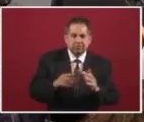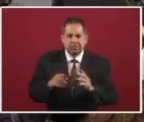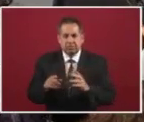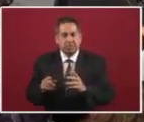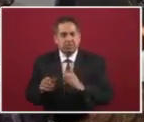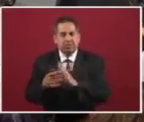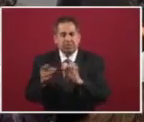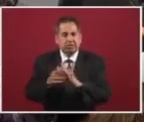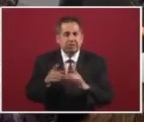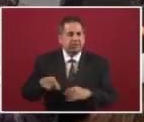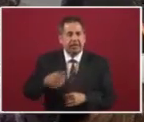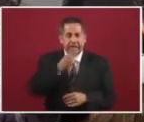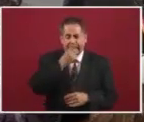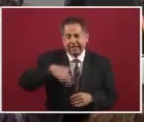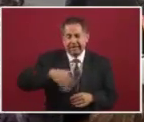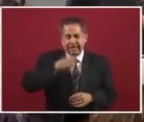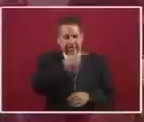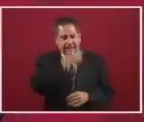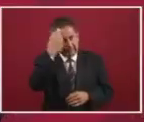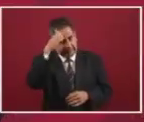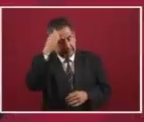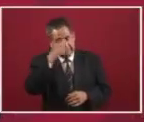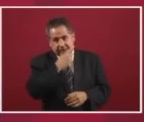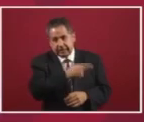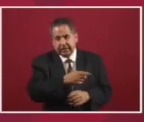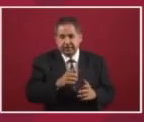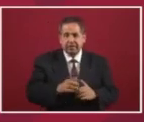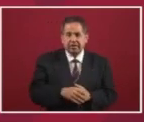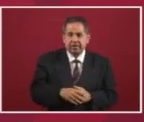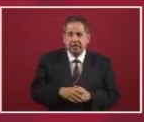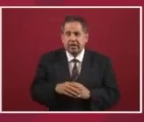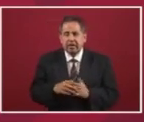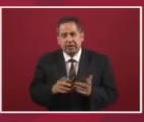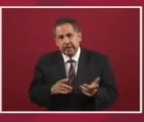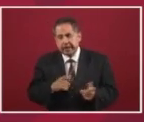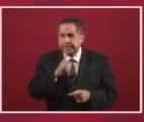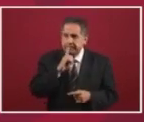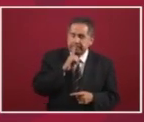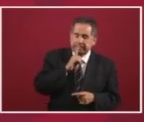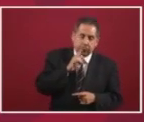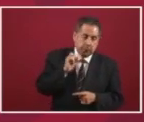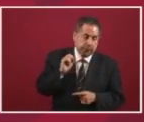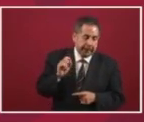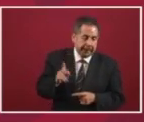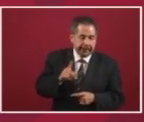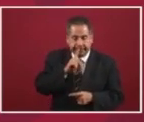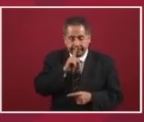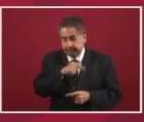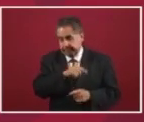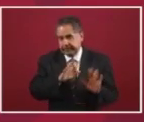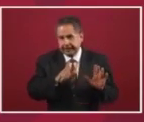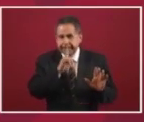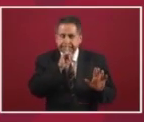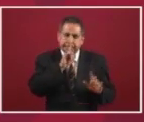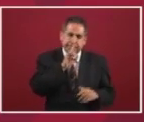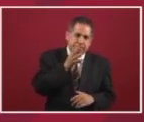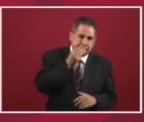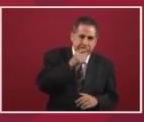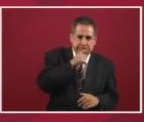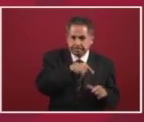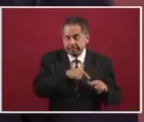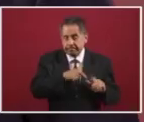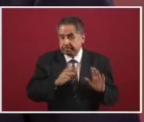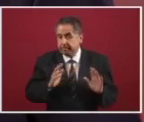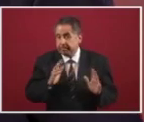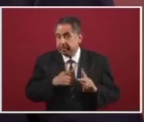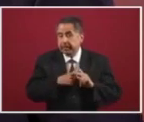Los técnicos, les decía yo, que ya empiezan a aceptar los tecnócratas y empiezan